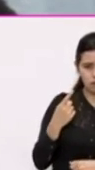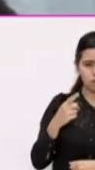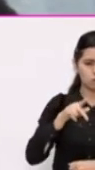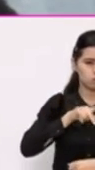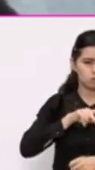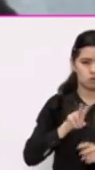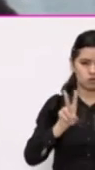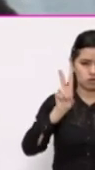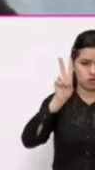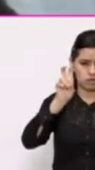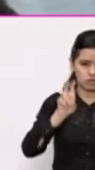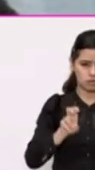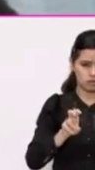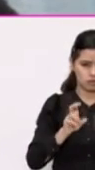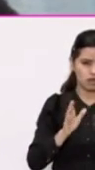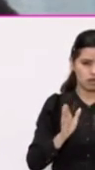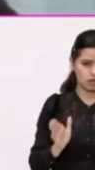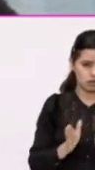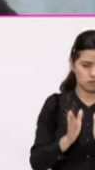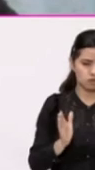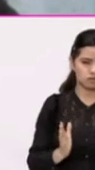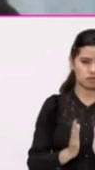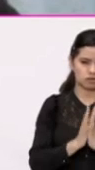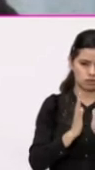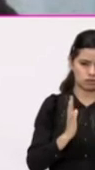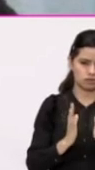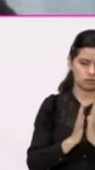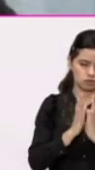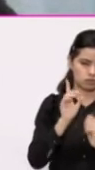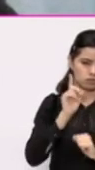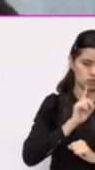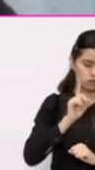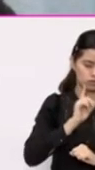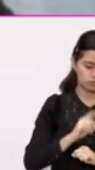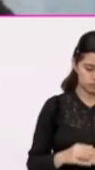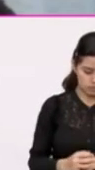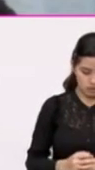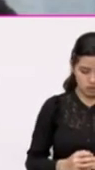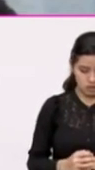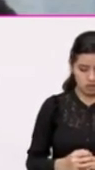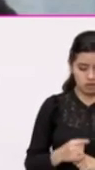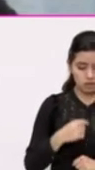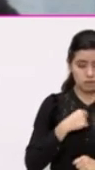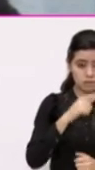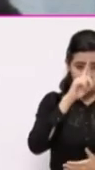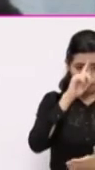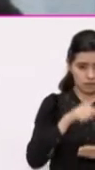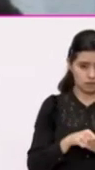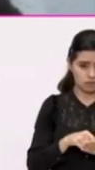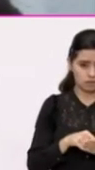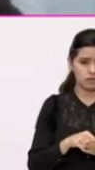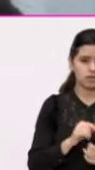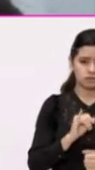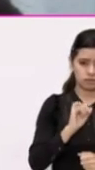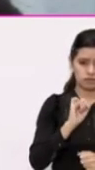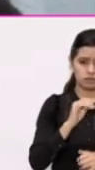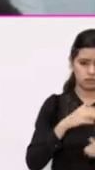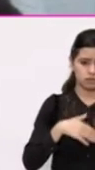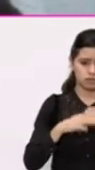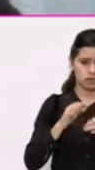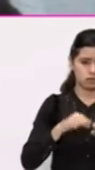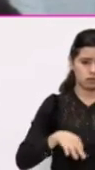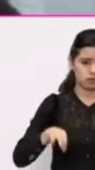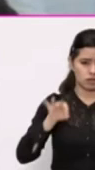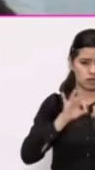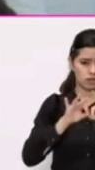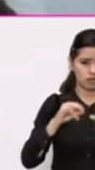nuestros temas y fomentando la participación de las mujeres. Me parece que si bien es trascendente y es fundamental